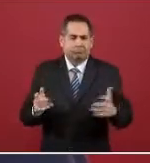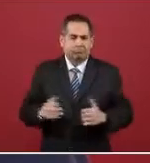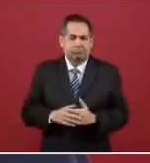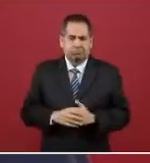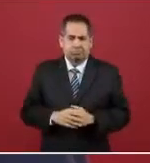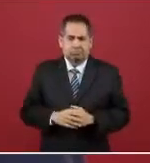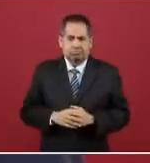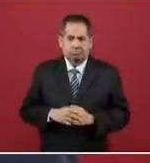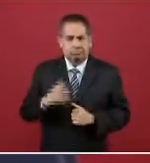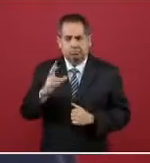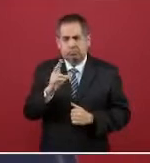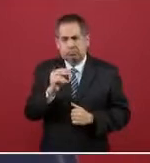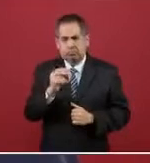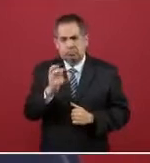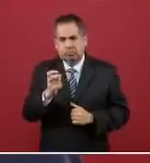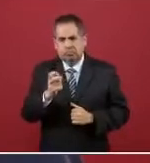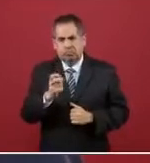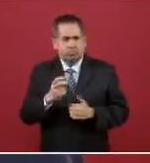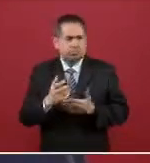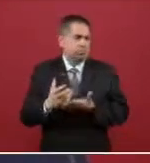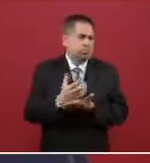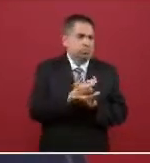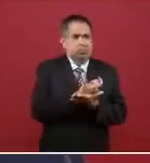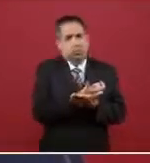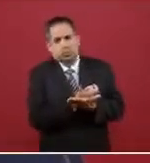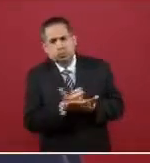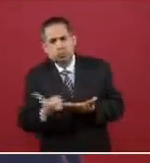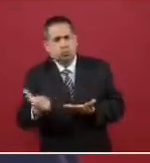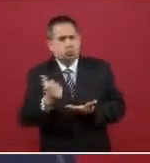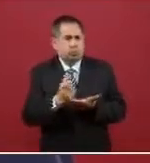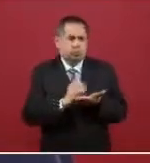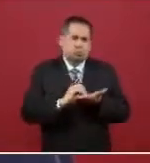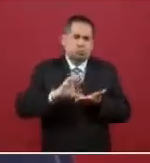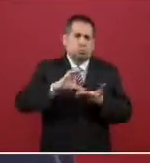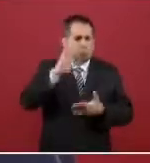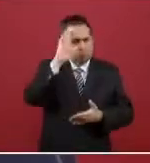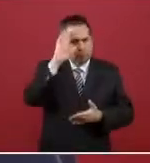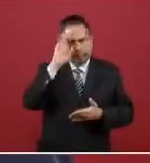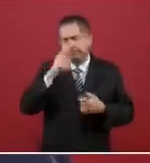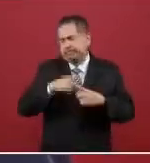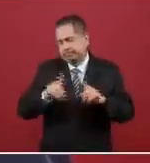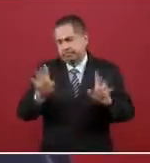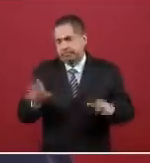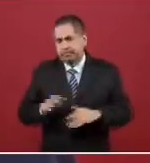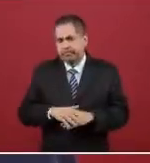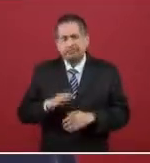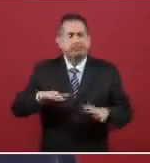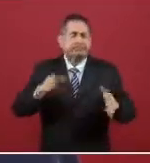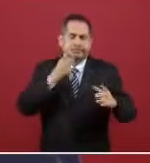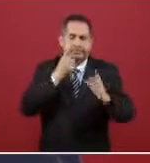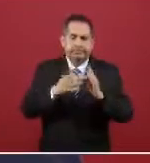No permitir estos sueldos. Y eso es otro asunto también. ¿Qué decían?